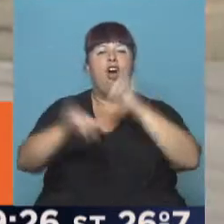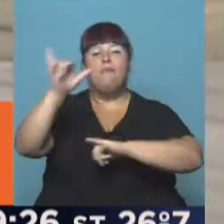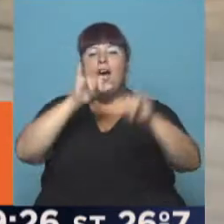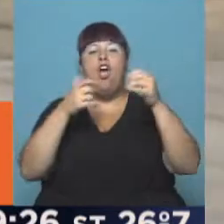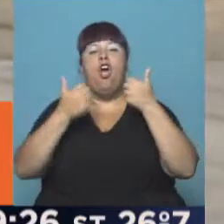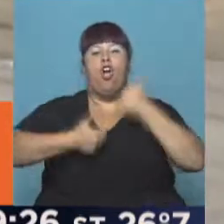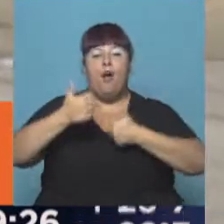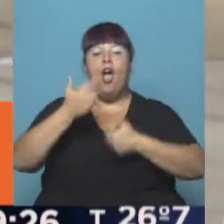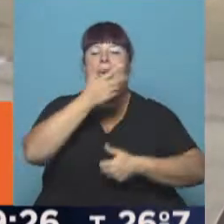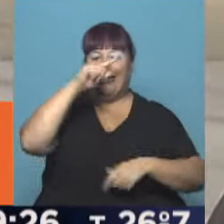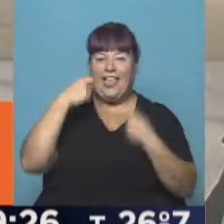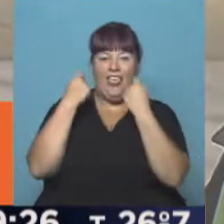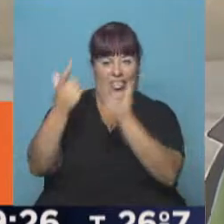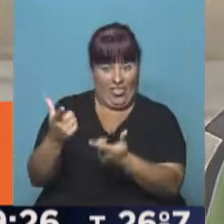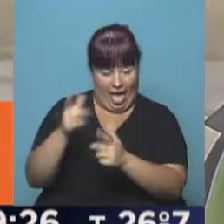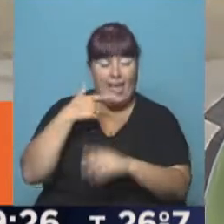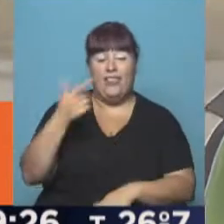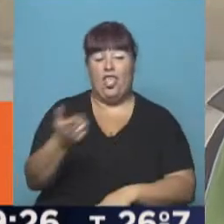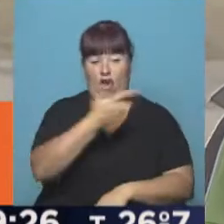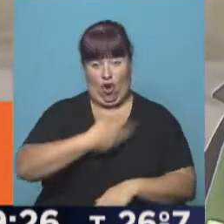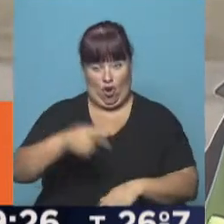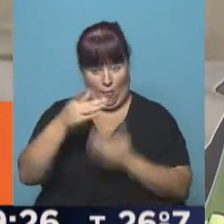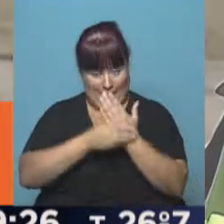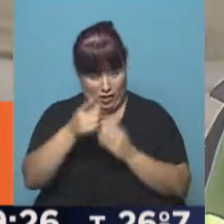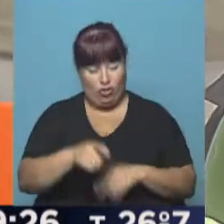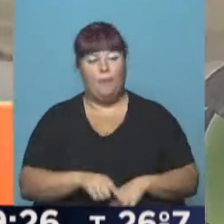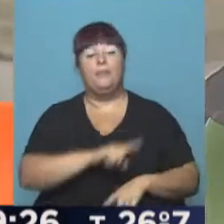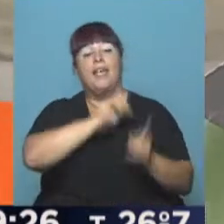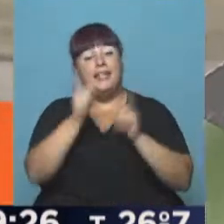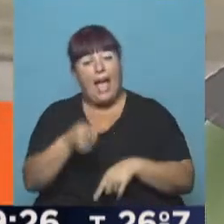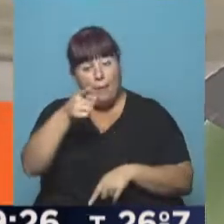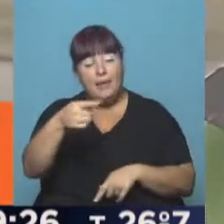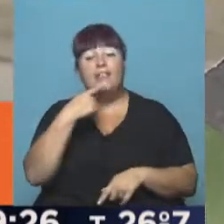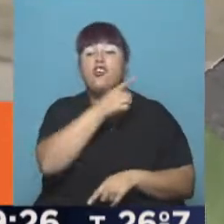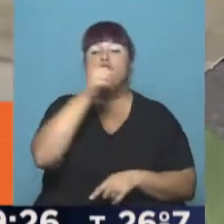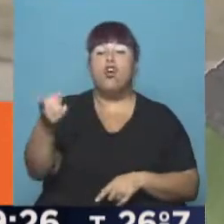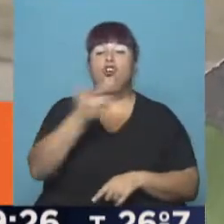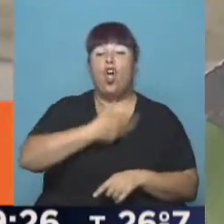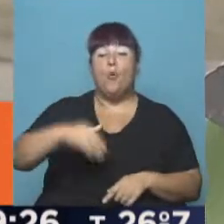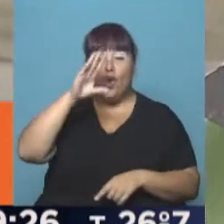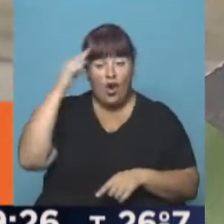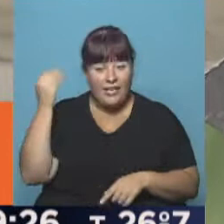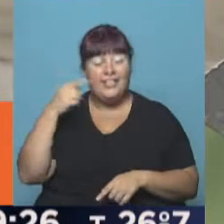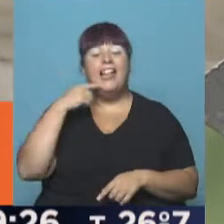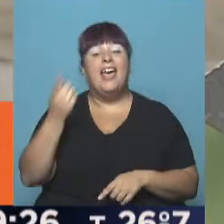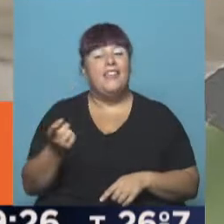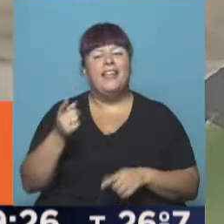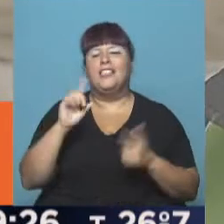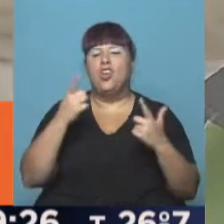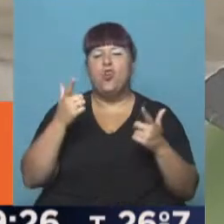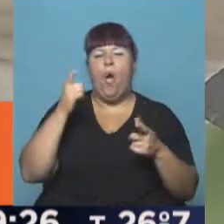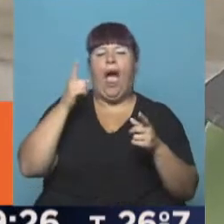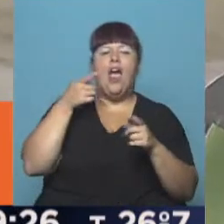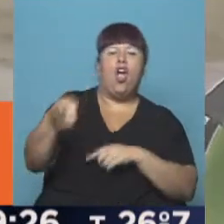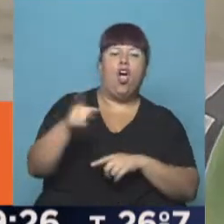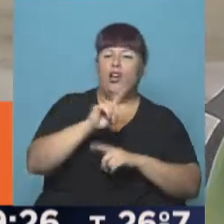y el Estado las otorgue, manifestó el funcionario. Por otro lado, Dietrich apuntó contra el gobierno anterior y afirmó: no hay causas